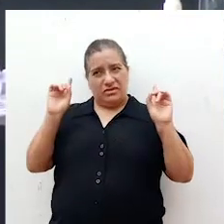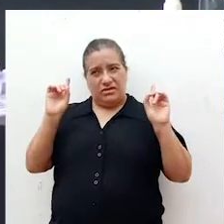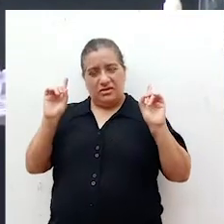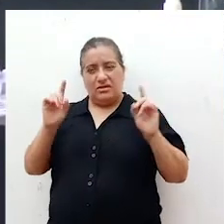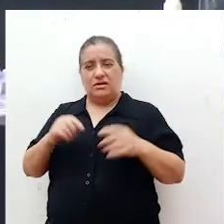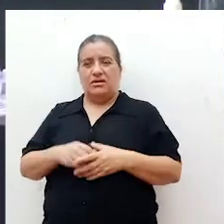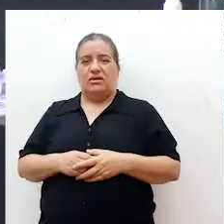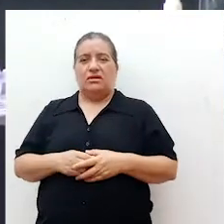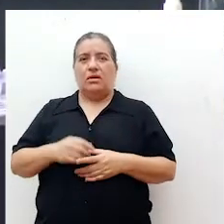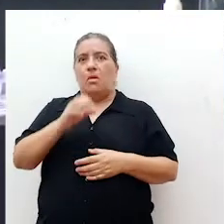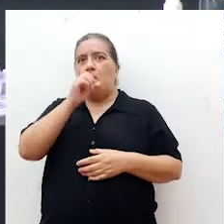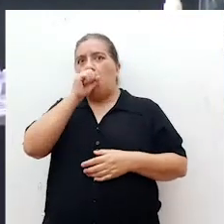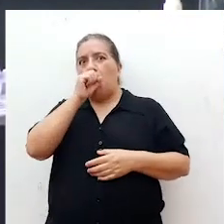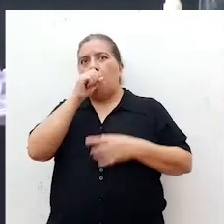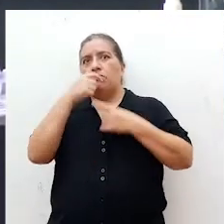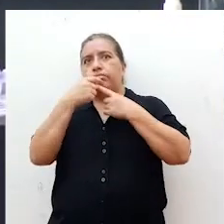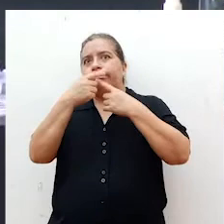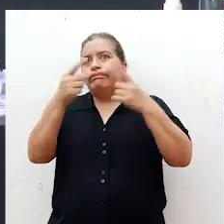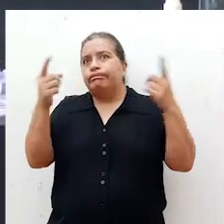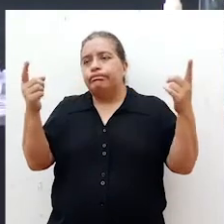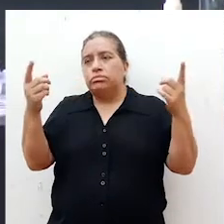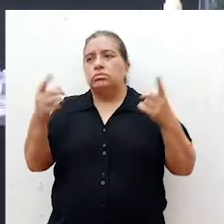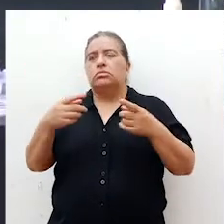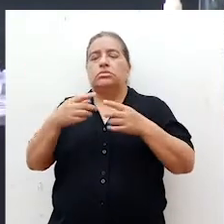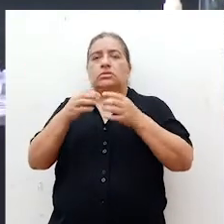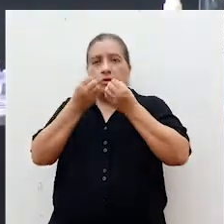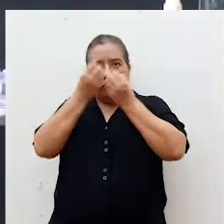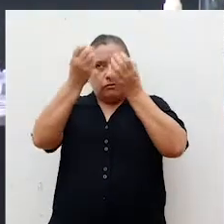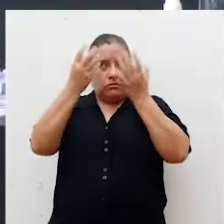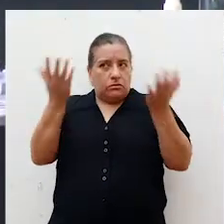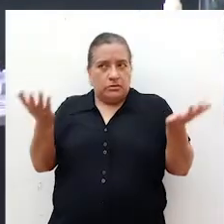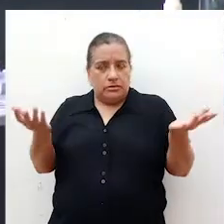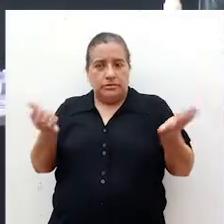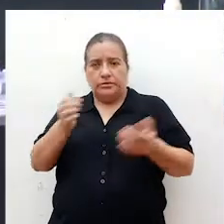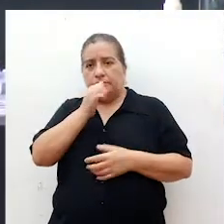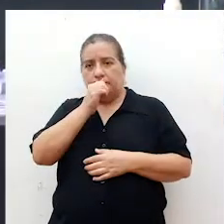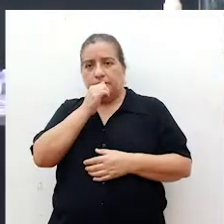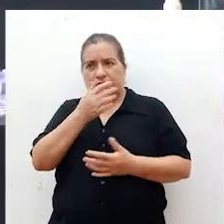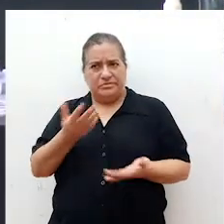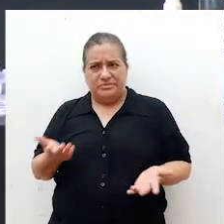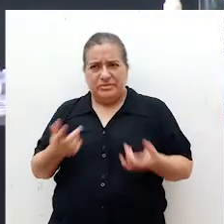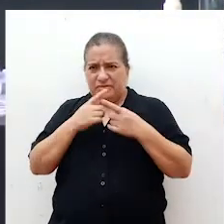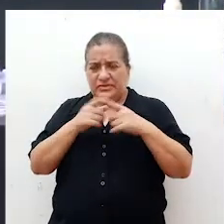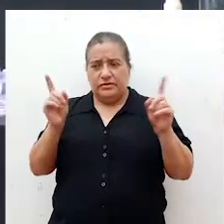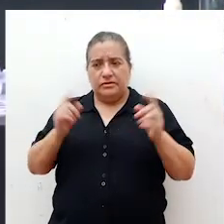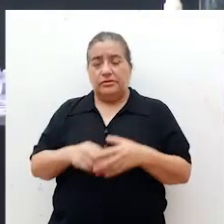confidencialidad y otra cosa muy distinta es que el contrato sea confidencial, sea secreto.